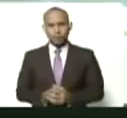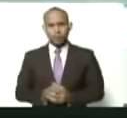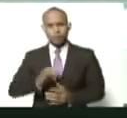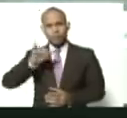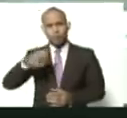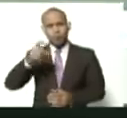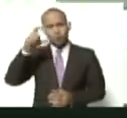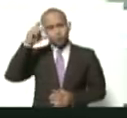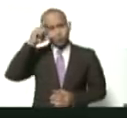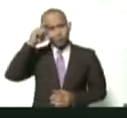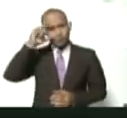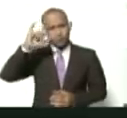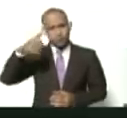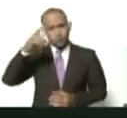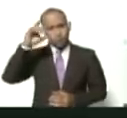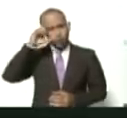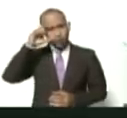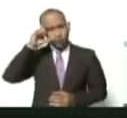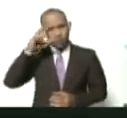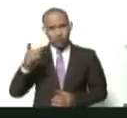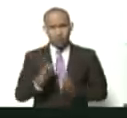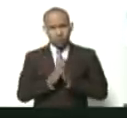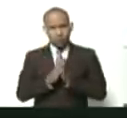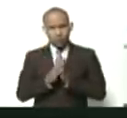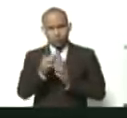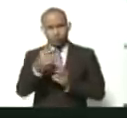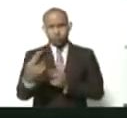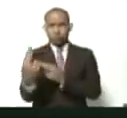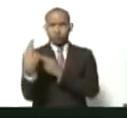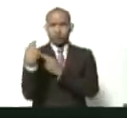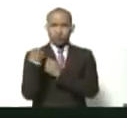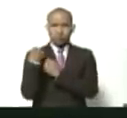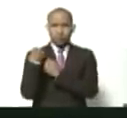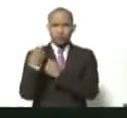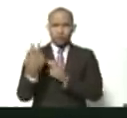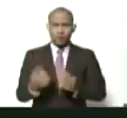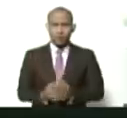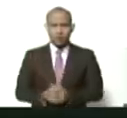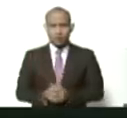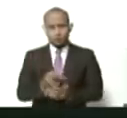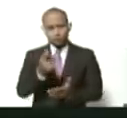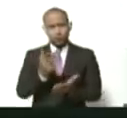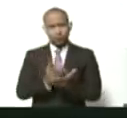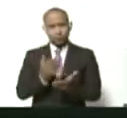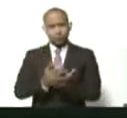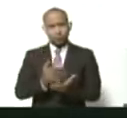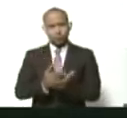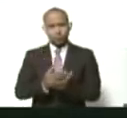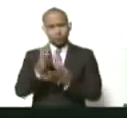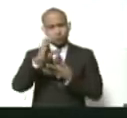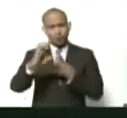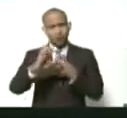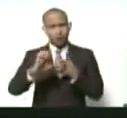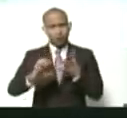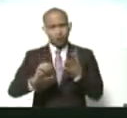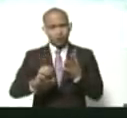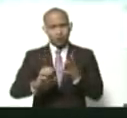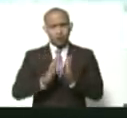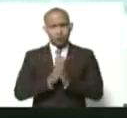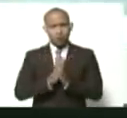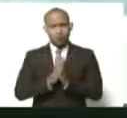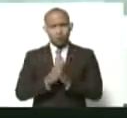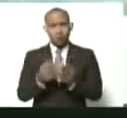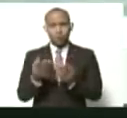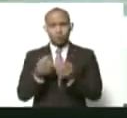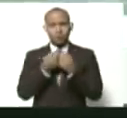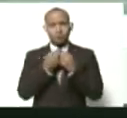doctor Jorge Rodríguez, con la responsabilidad que siempre lo ha caracterizado, le actualizara